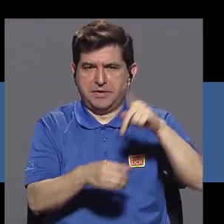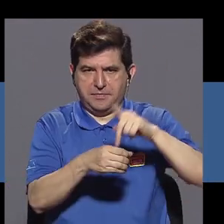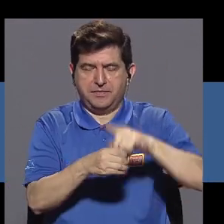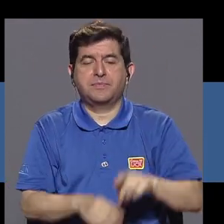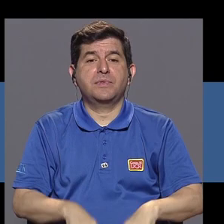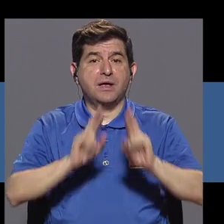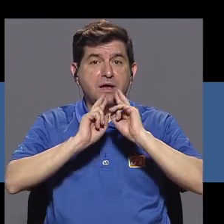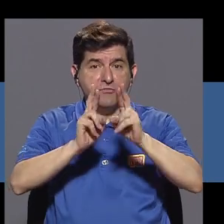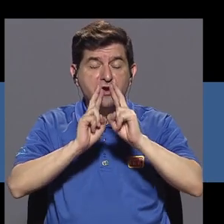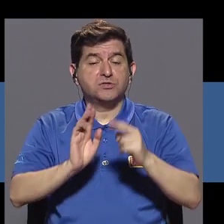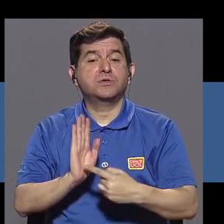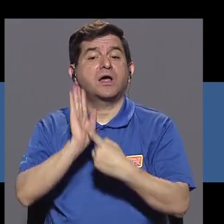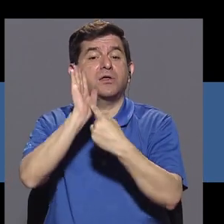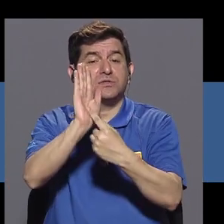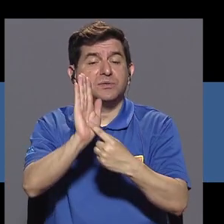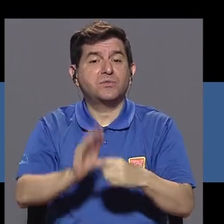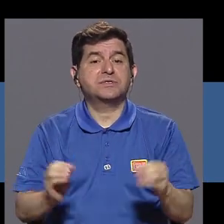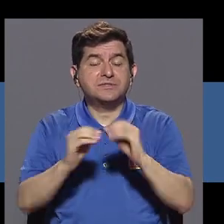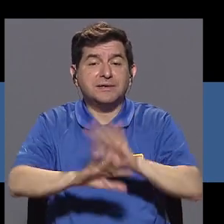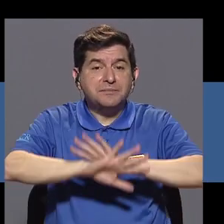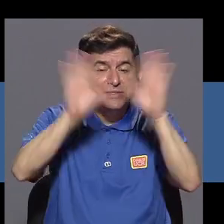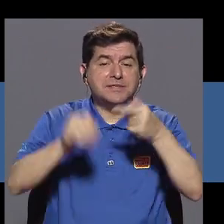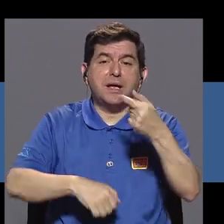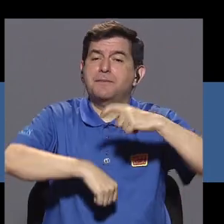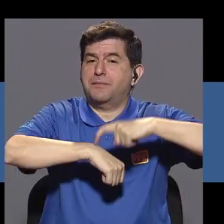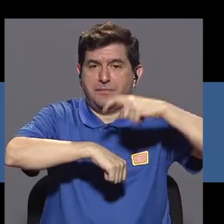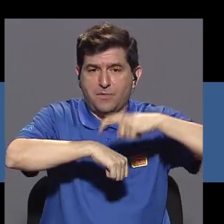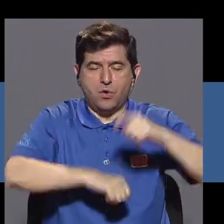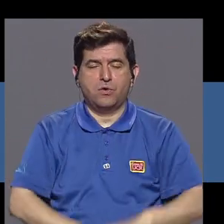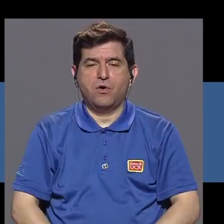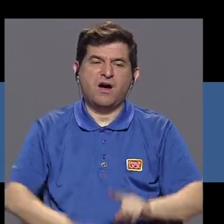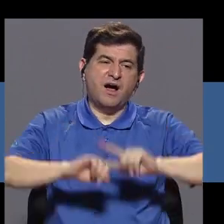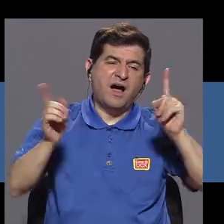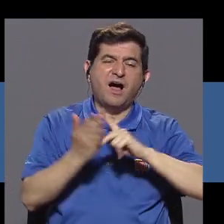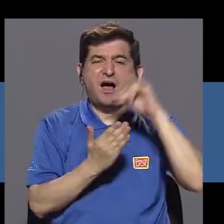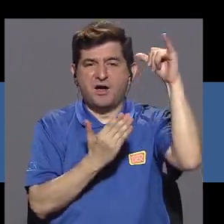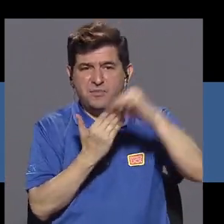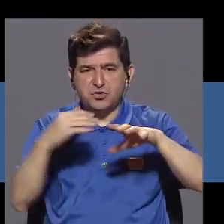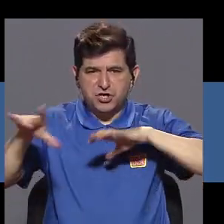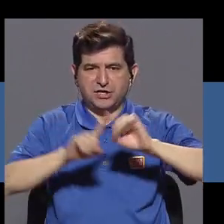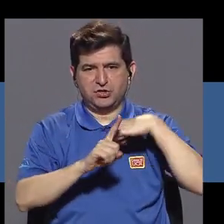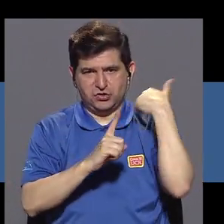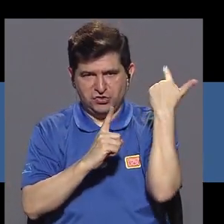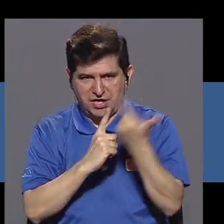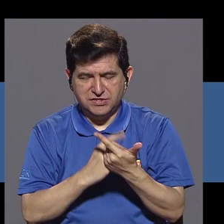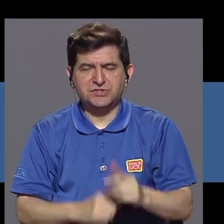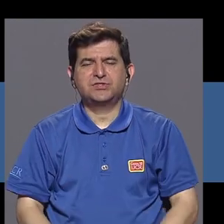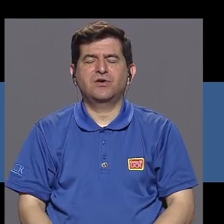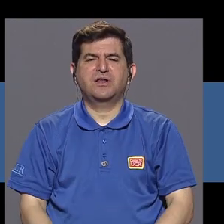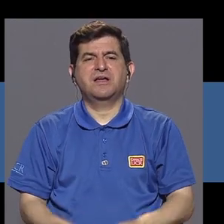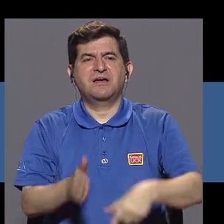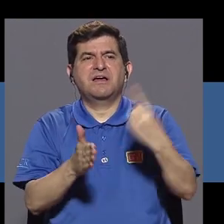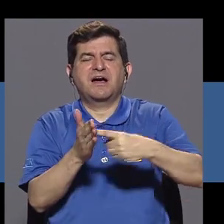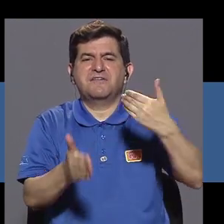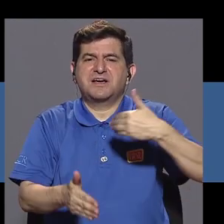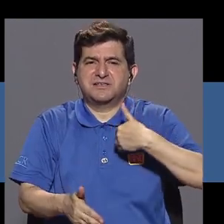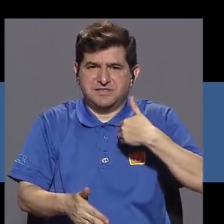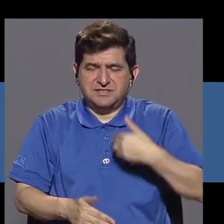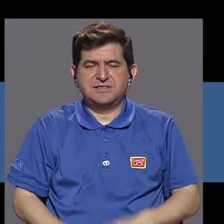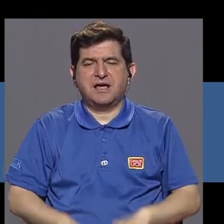más palpables a un corto plazo, a diferencia de los proyectos de acción social que tienen en algunos momentos cierta permanencia en el